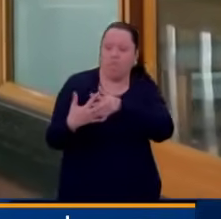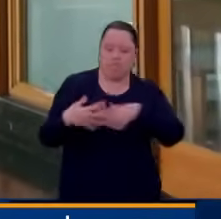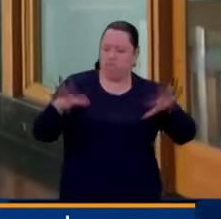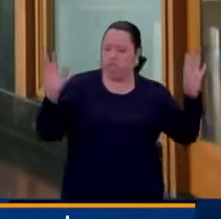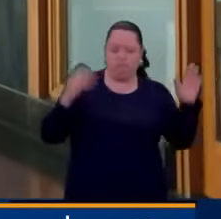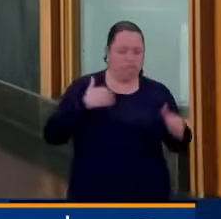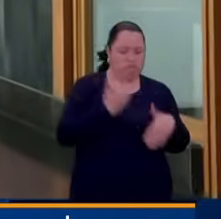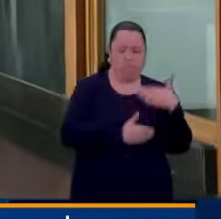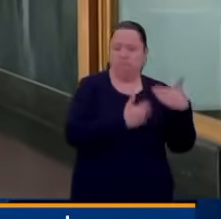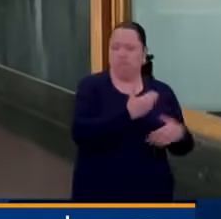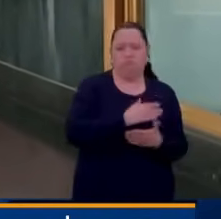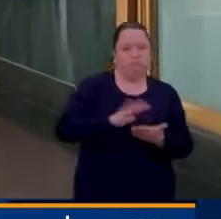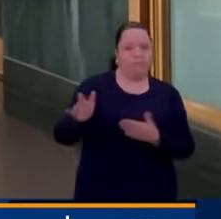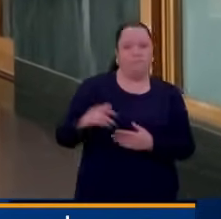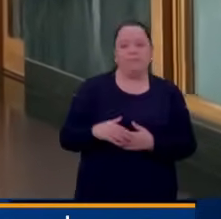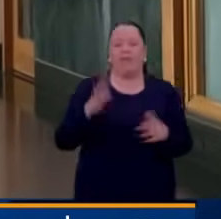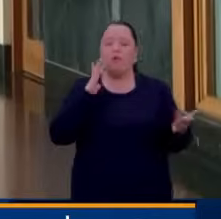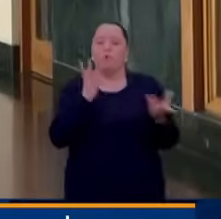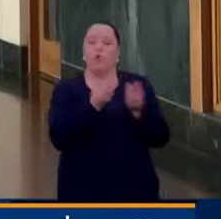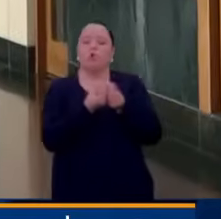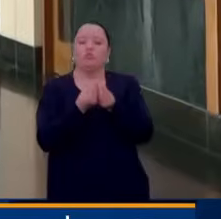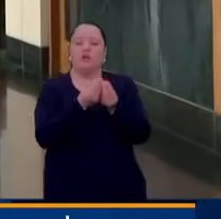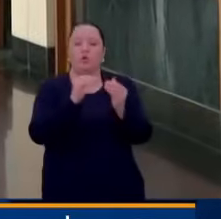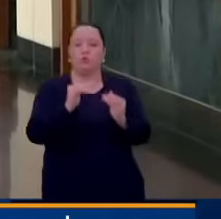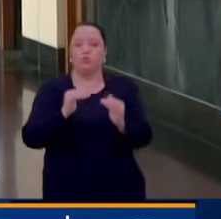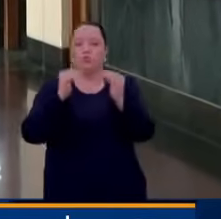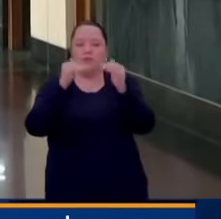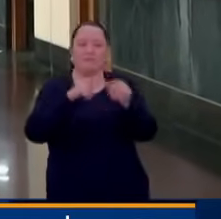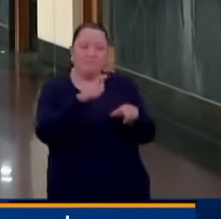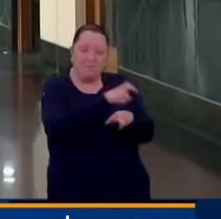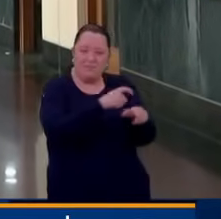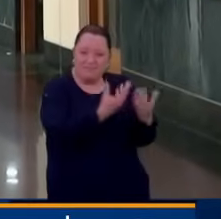del Consejo Superior a nombre de los presidentes de las Cortes.